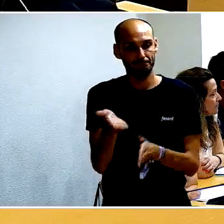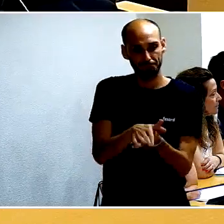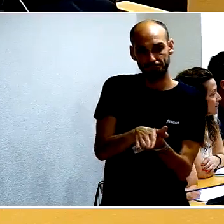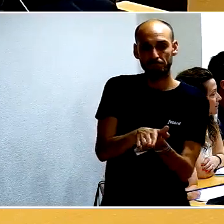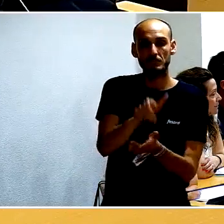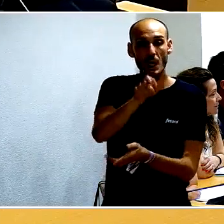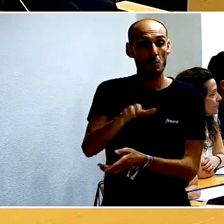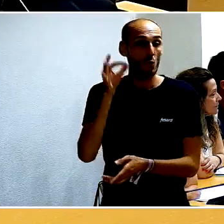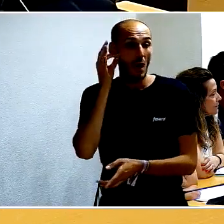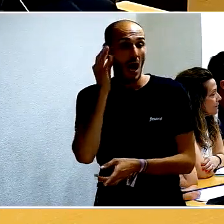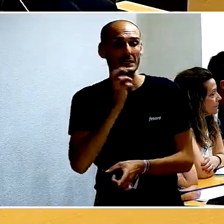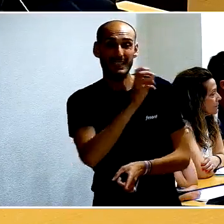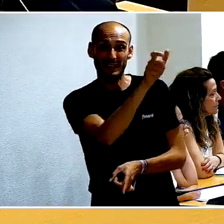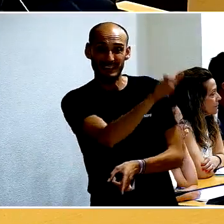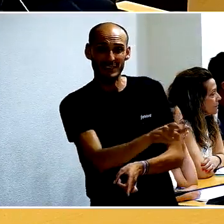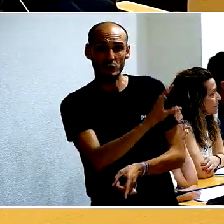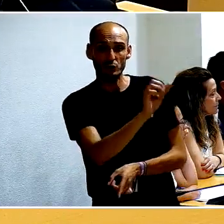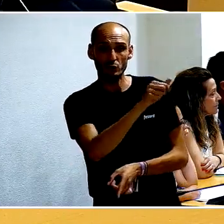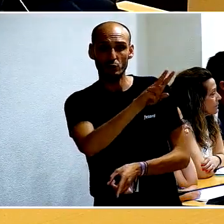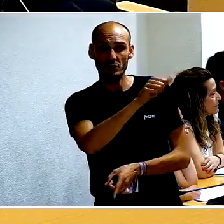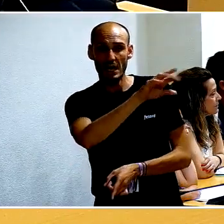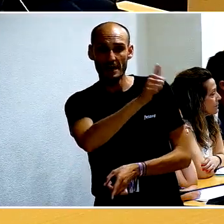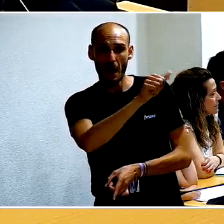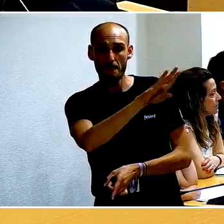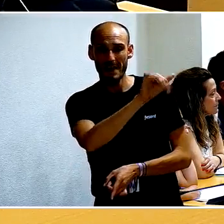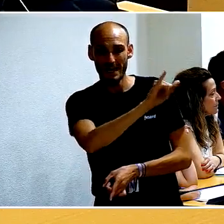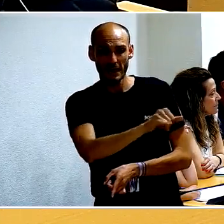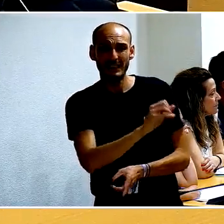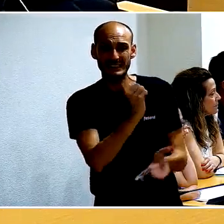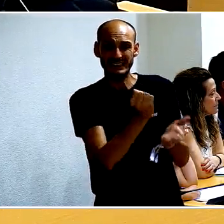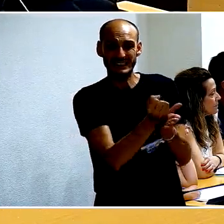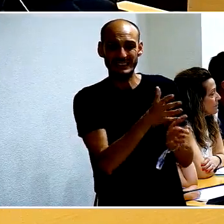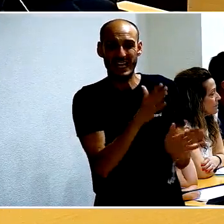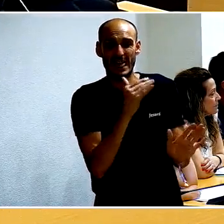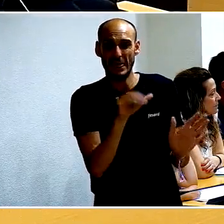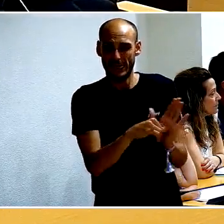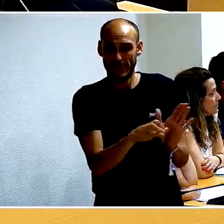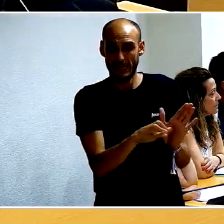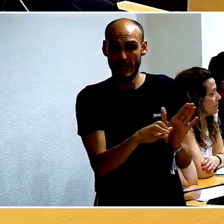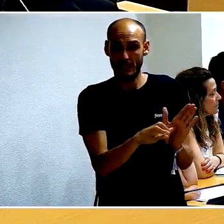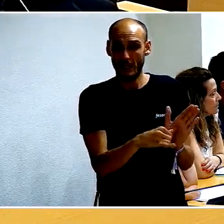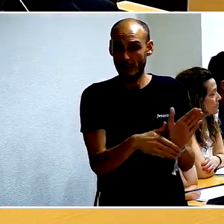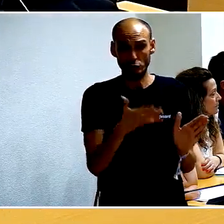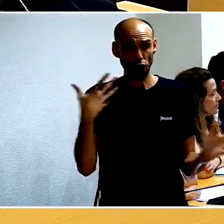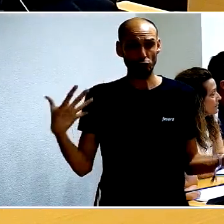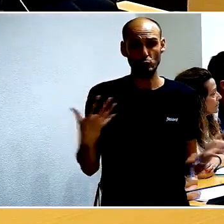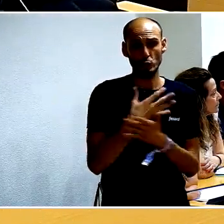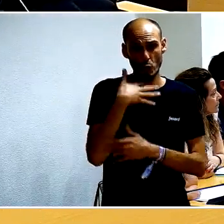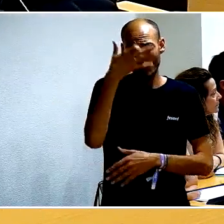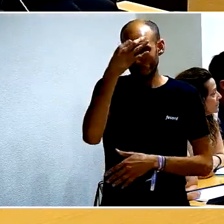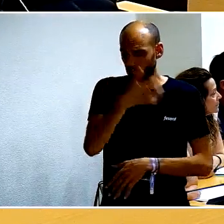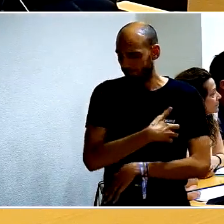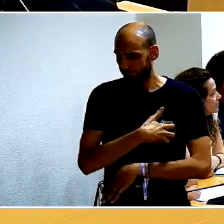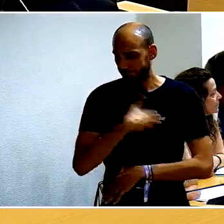asesinó a Susana Pérez, para recordar el sentimiento de indignación que había en todo el pueblo. Fue